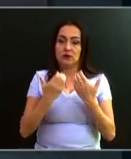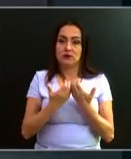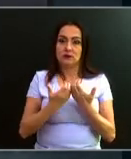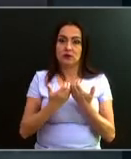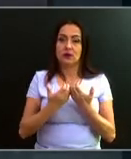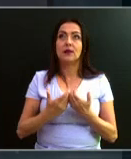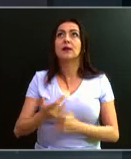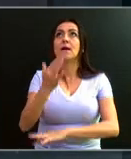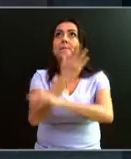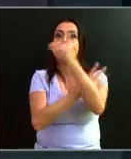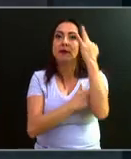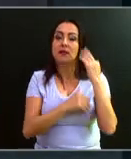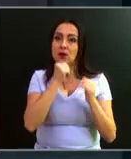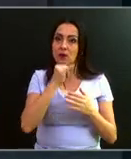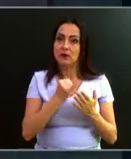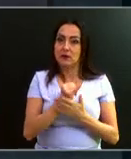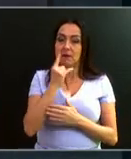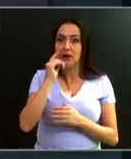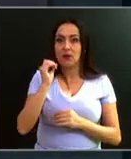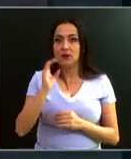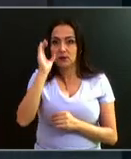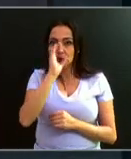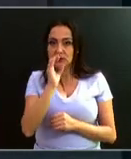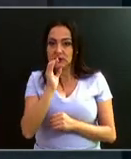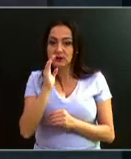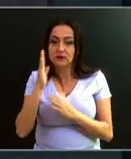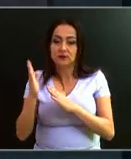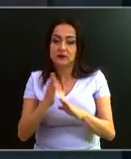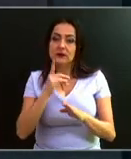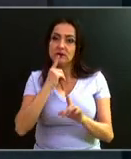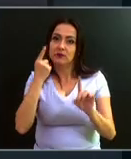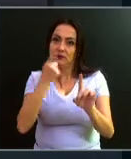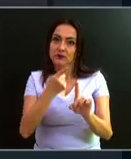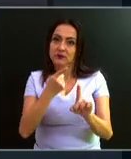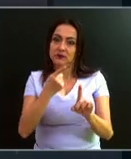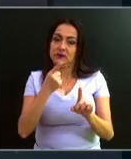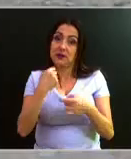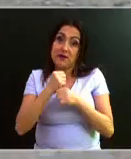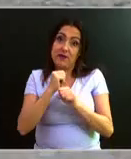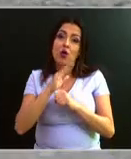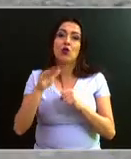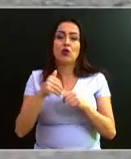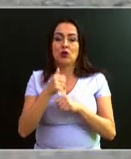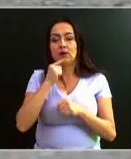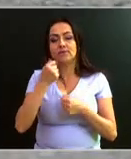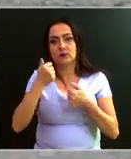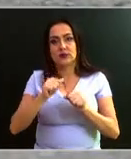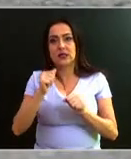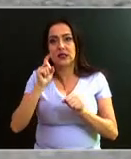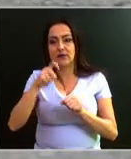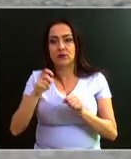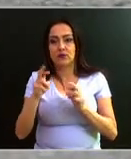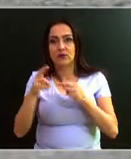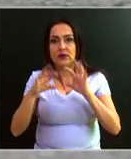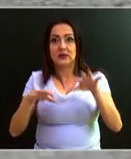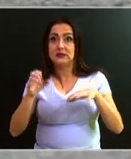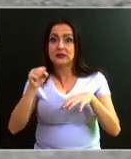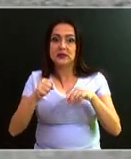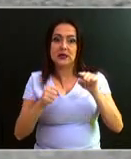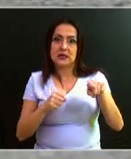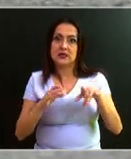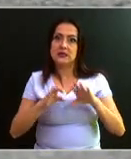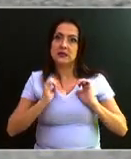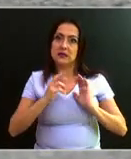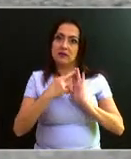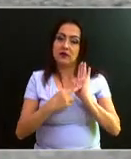de Ambiente, así como la investigación, para buscar realmente esa planificación y que se definan. Bueno, estamos de acuerdo en que hay que regionalizar, que existan esas